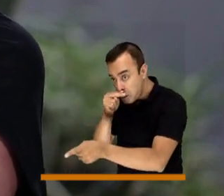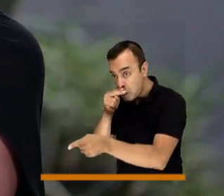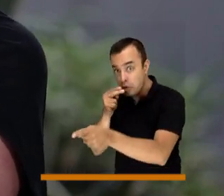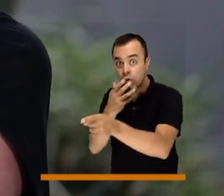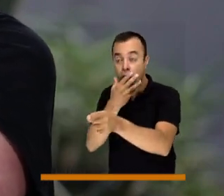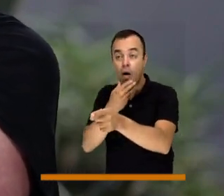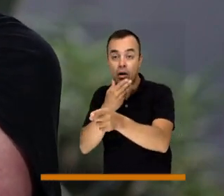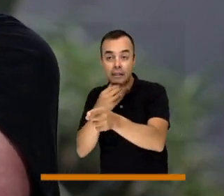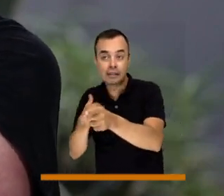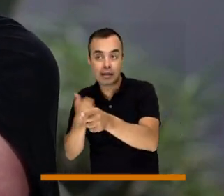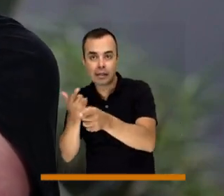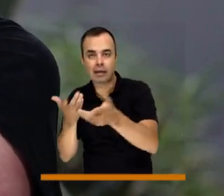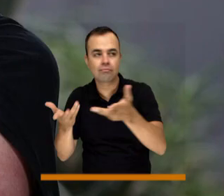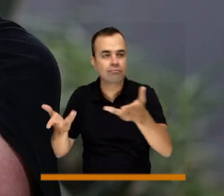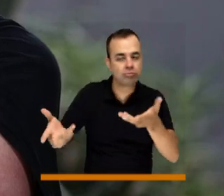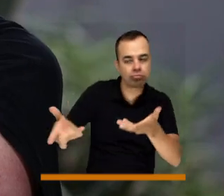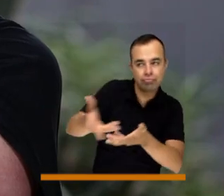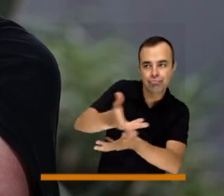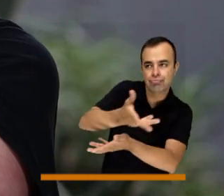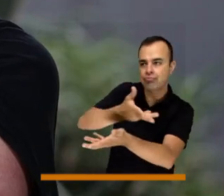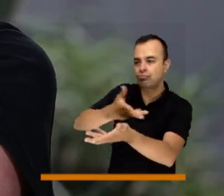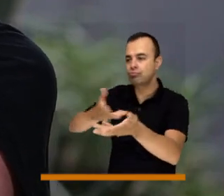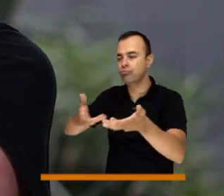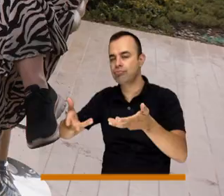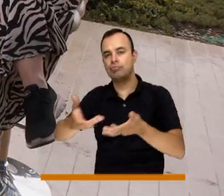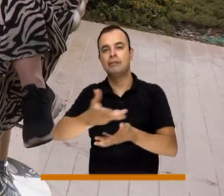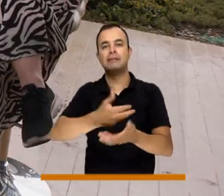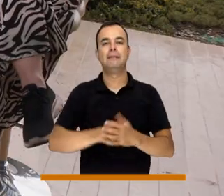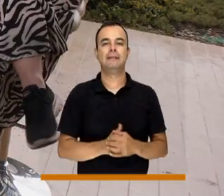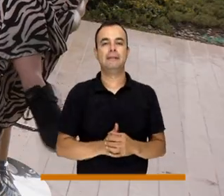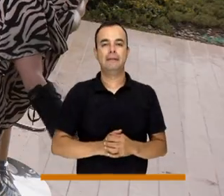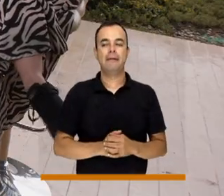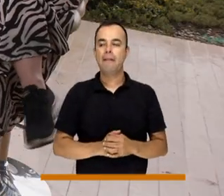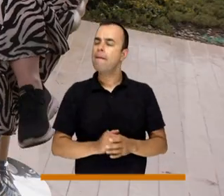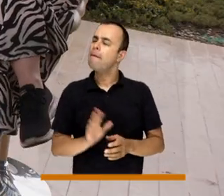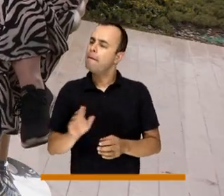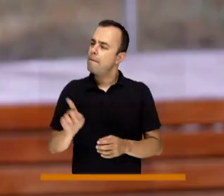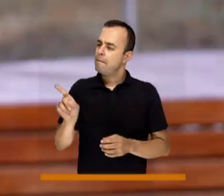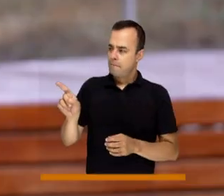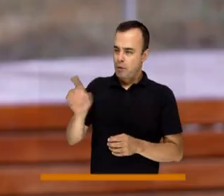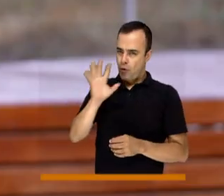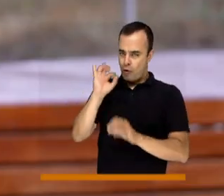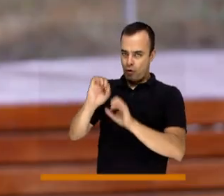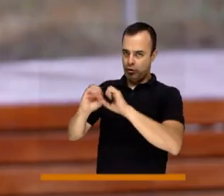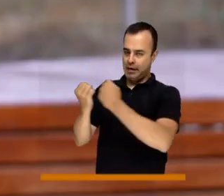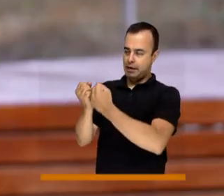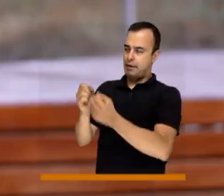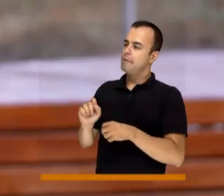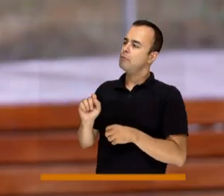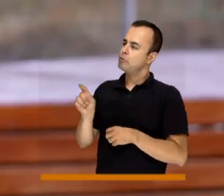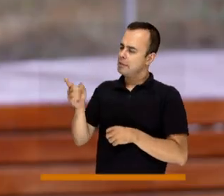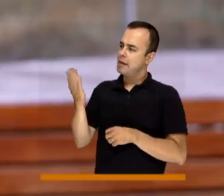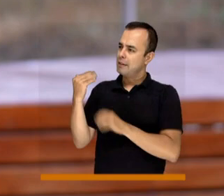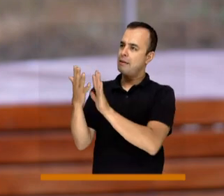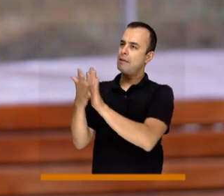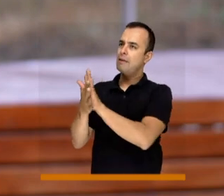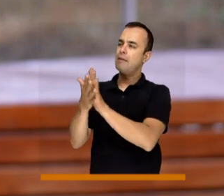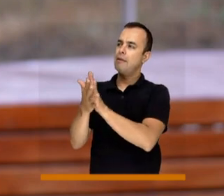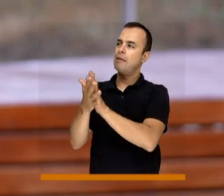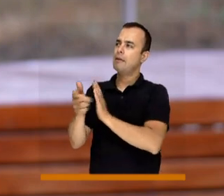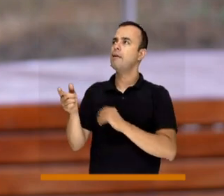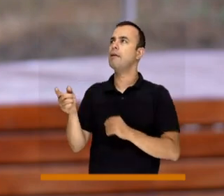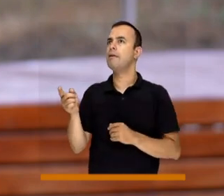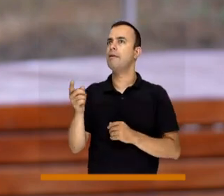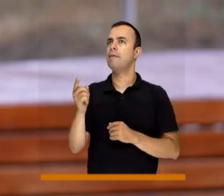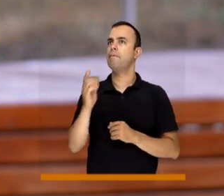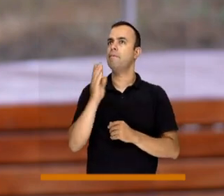niño, con la adolescente? Eso nos ayuda mucho. Concejal, y usted también ha manifestado que incluso la biblioteca muchas